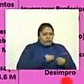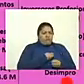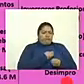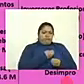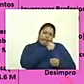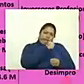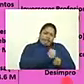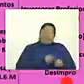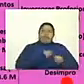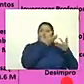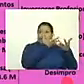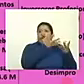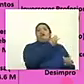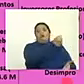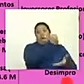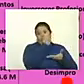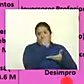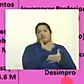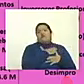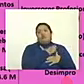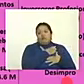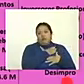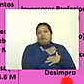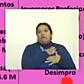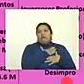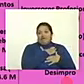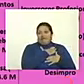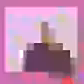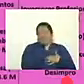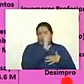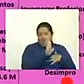Esos dineros los recibe a partir de una offshore.